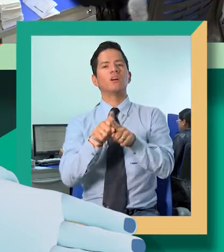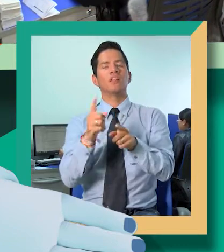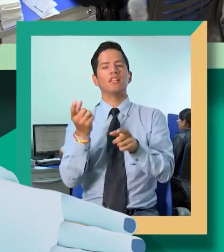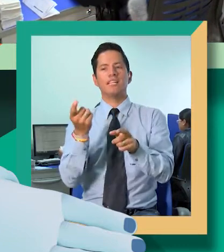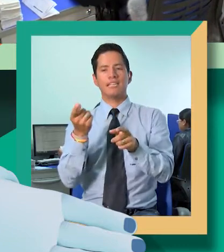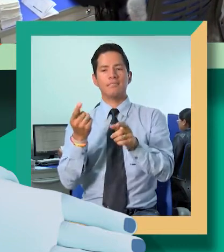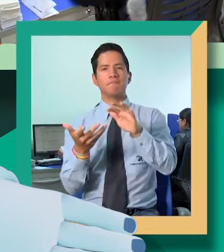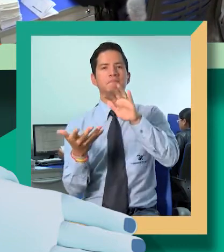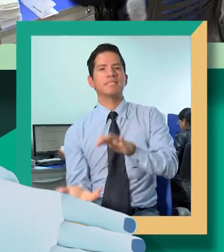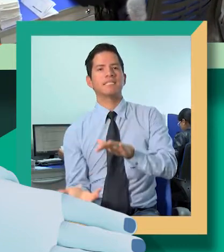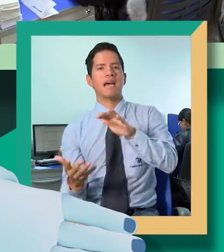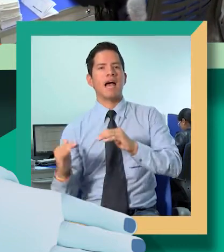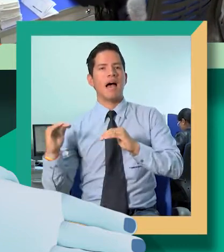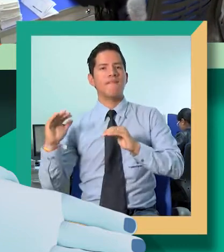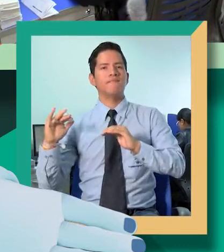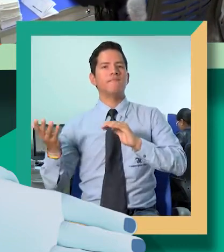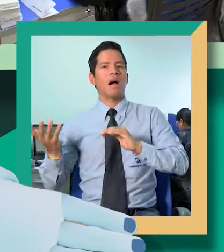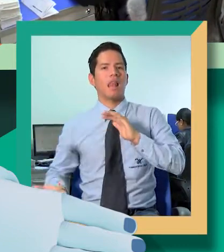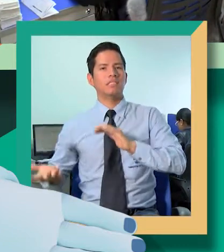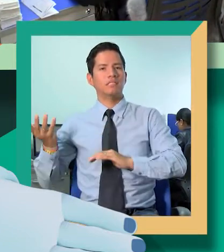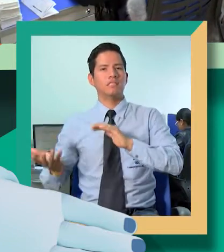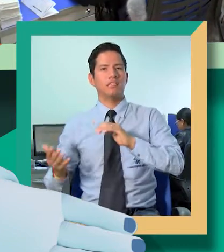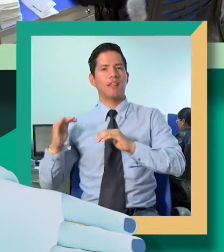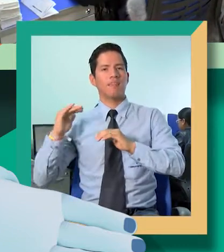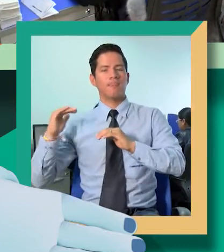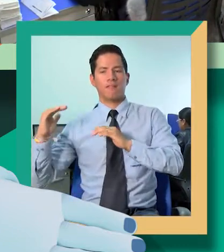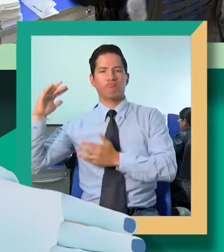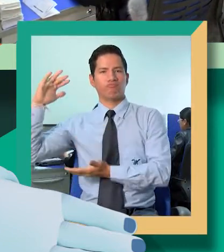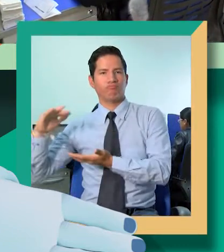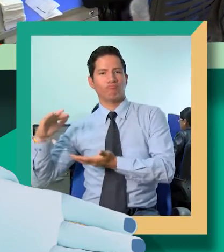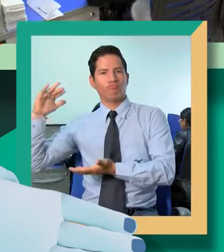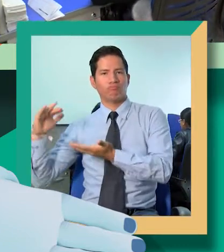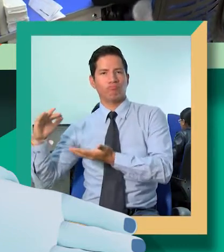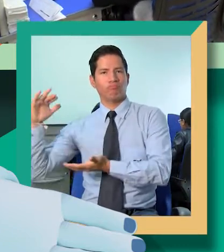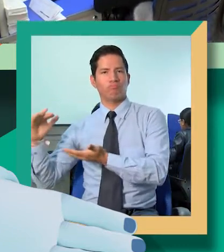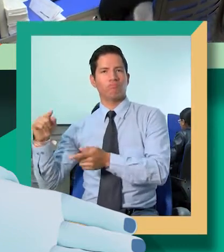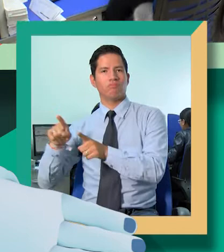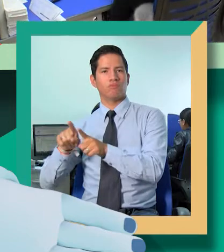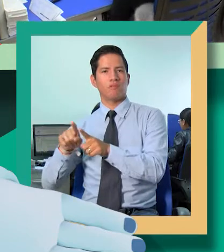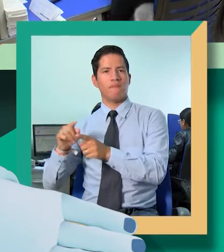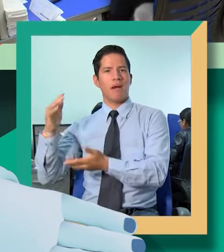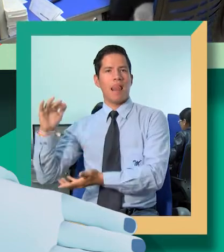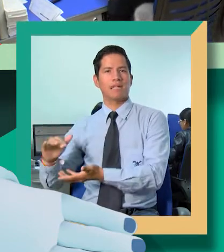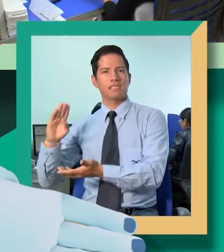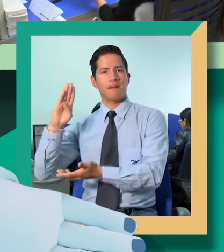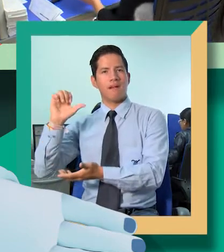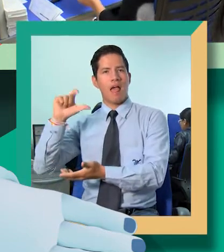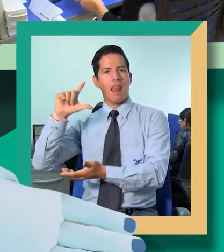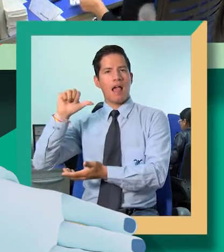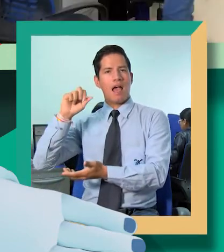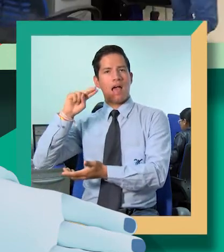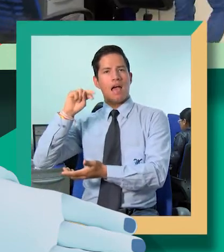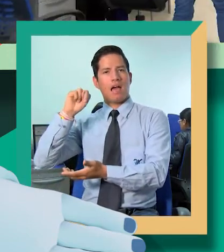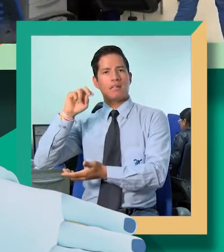Puede ser valor económico, documentos. Puede ser carga pesada, liviana.